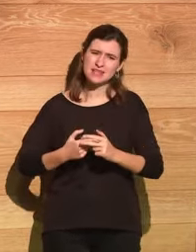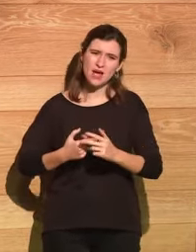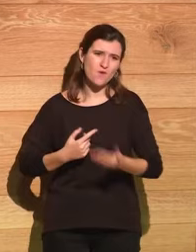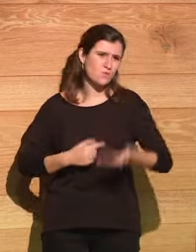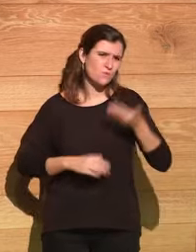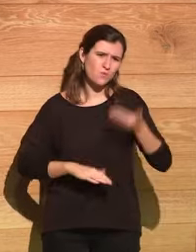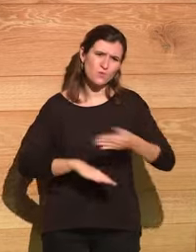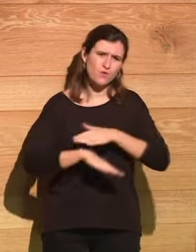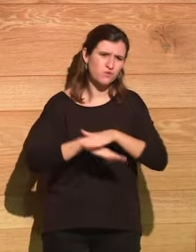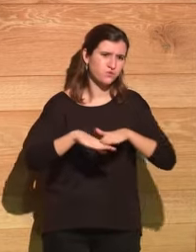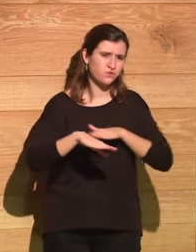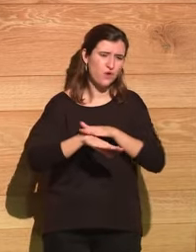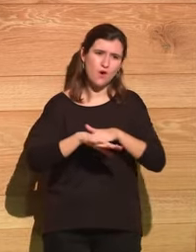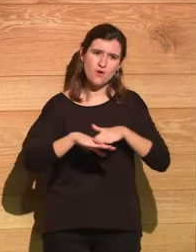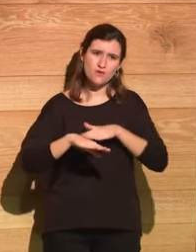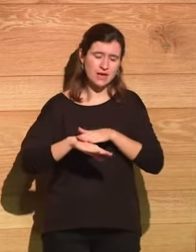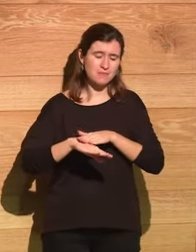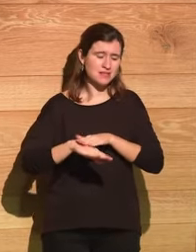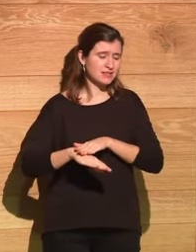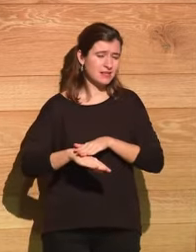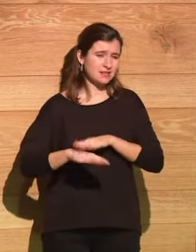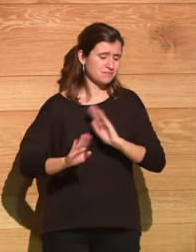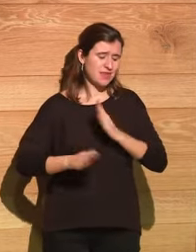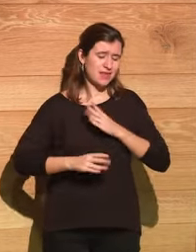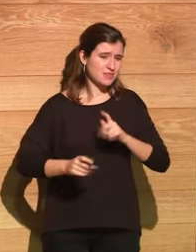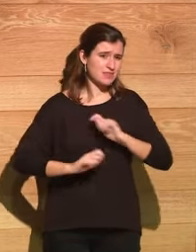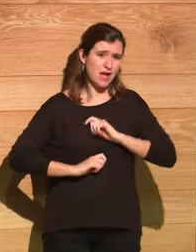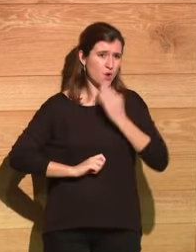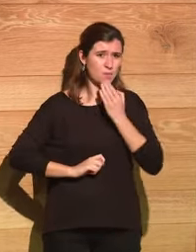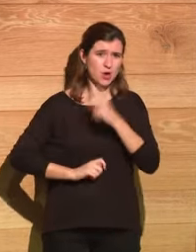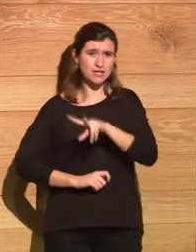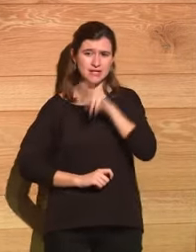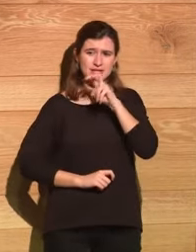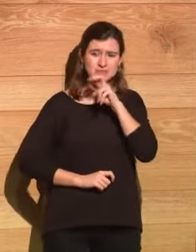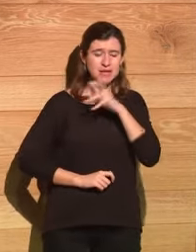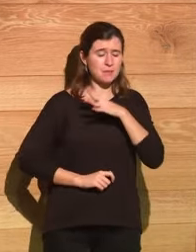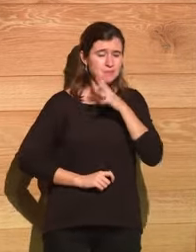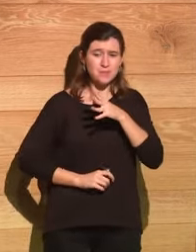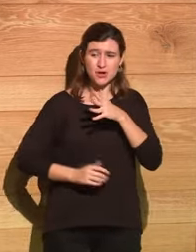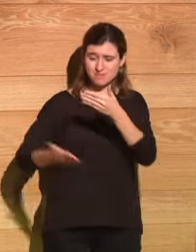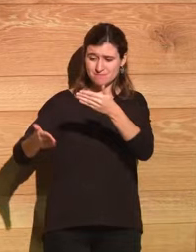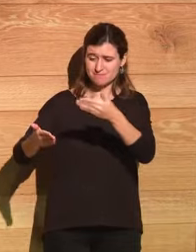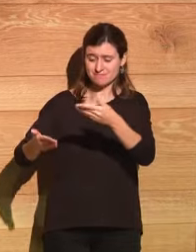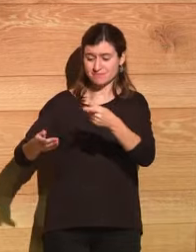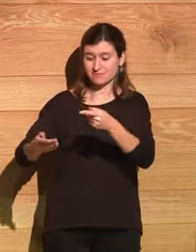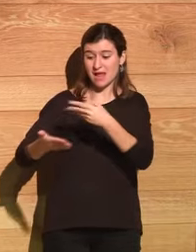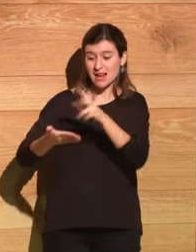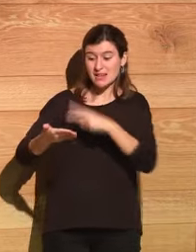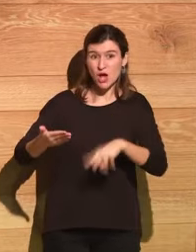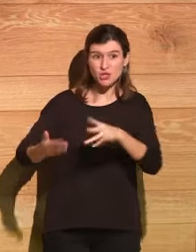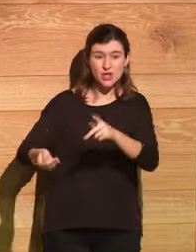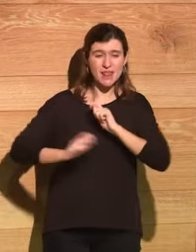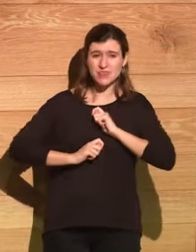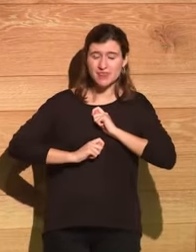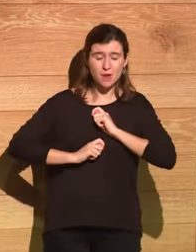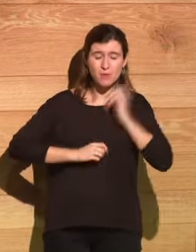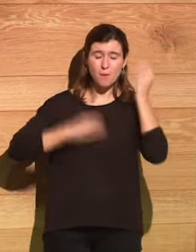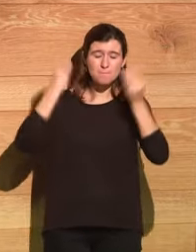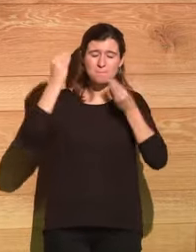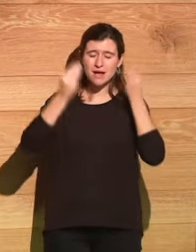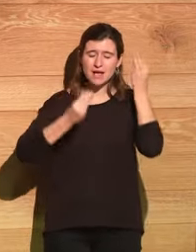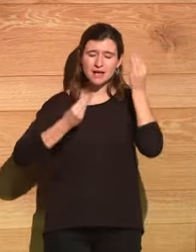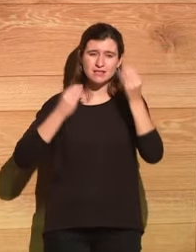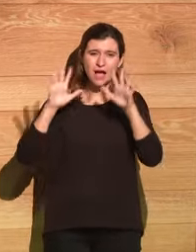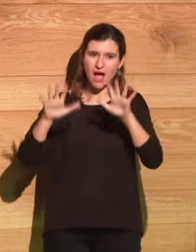necesitamos, pero vamos, como respirar, que es aprender a pensar, pero aprender a pensar de verdad y aprender a pensar